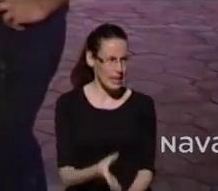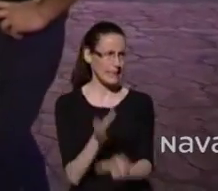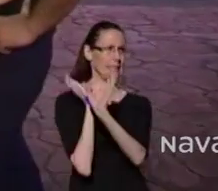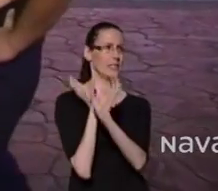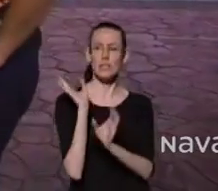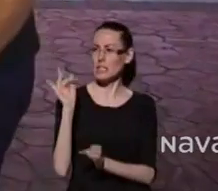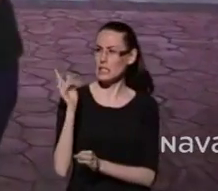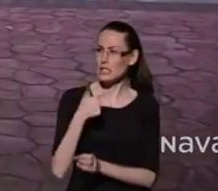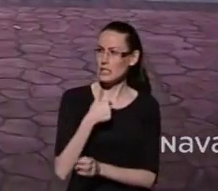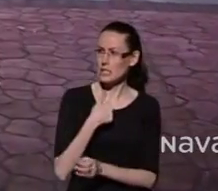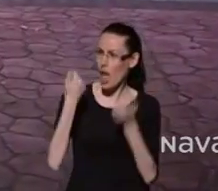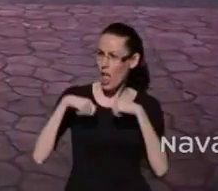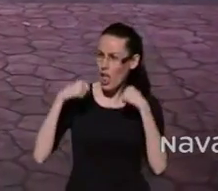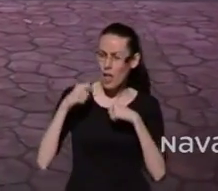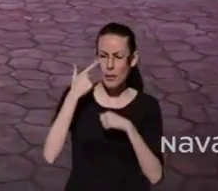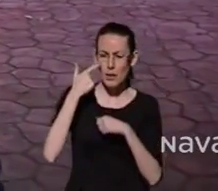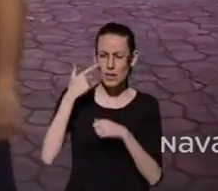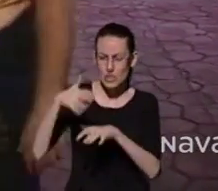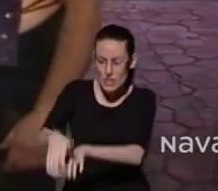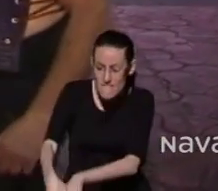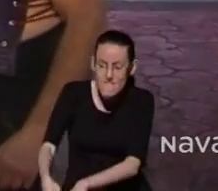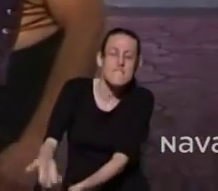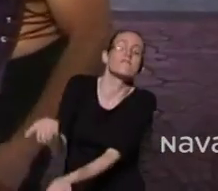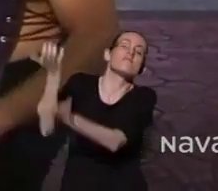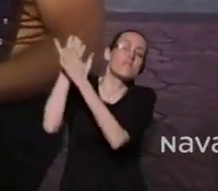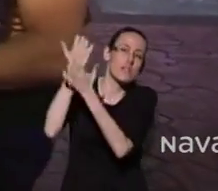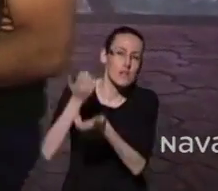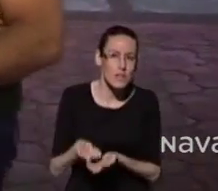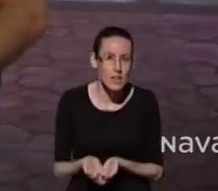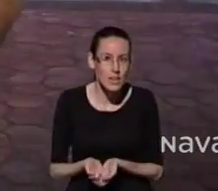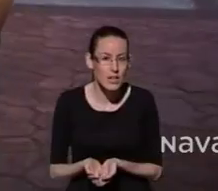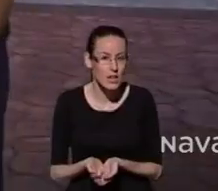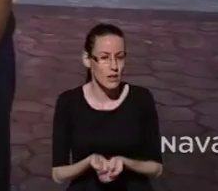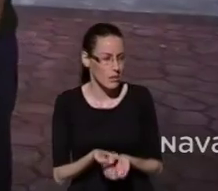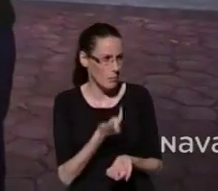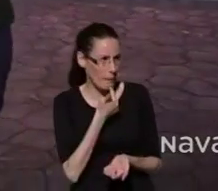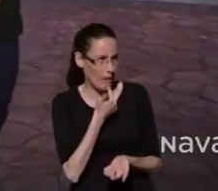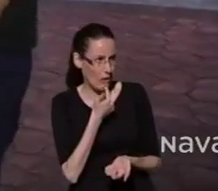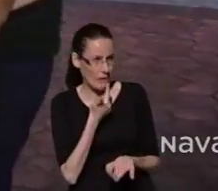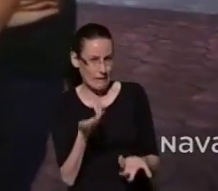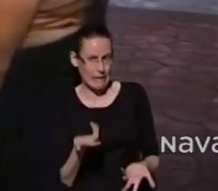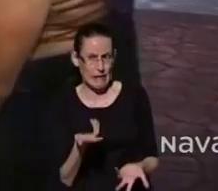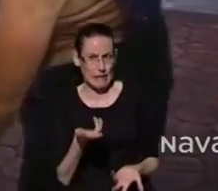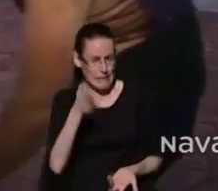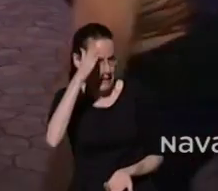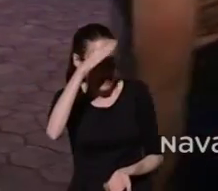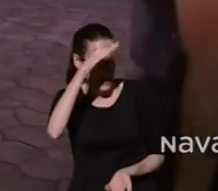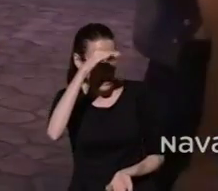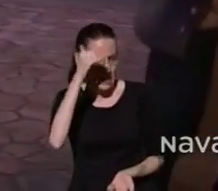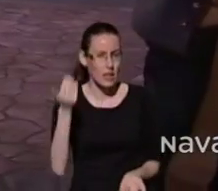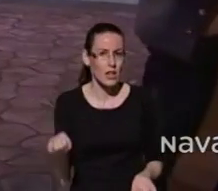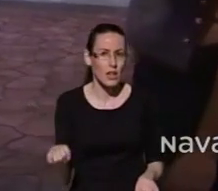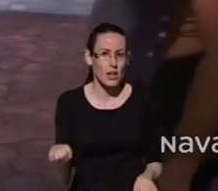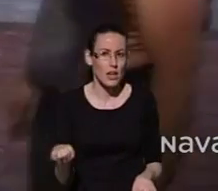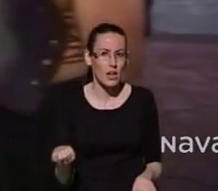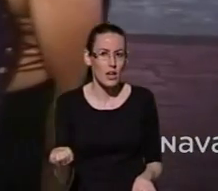hombro. Esto se engancha de aquí. Espera, se levanta al hombro. ¿Ya me quito? No va a levantar a ti con la piedra y